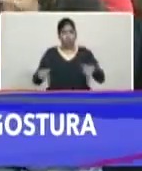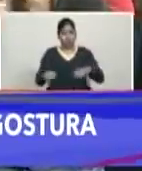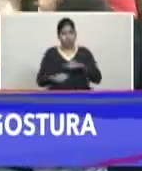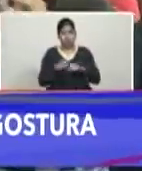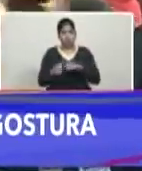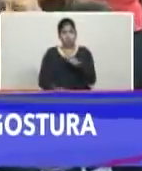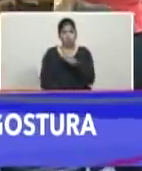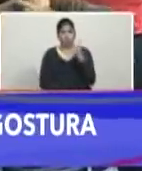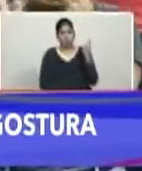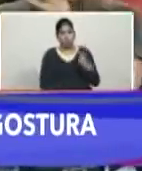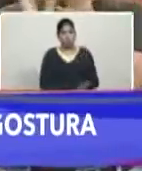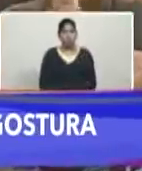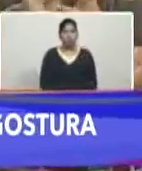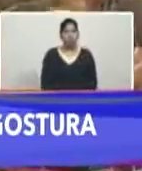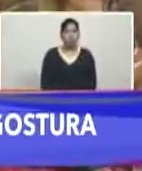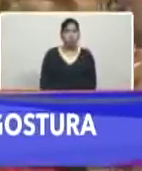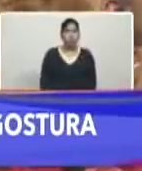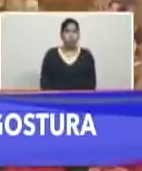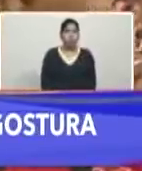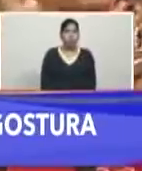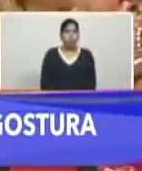XXI.